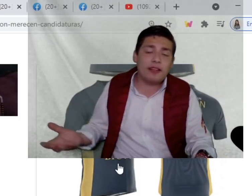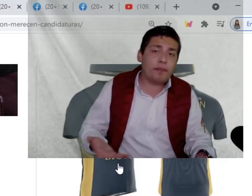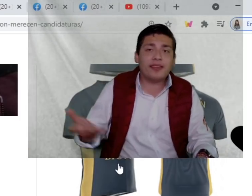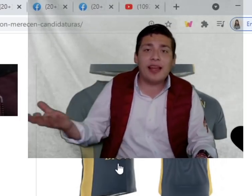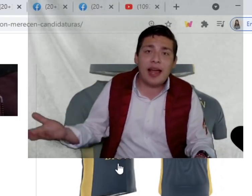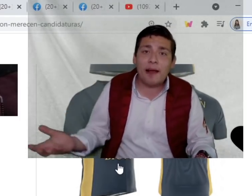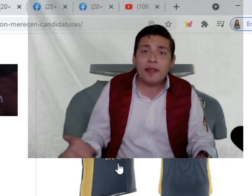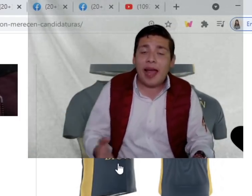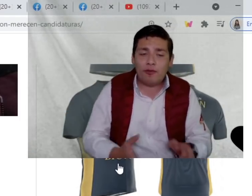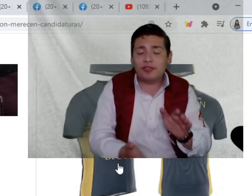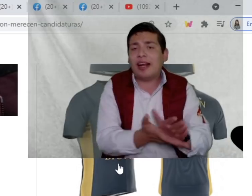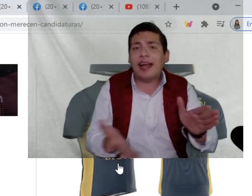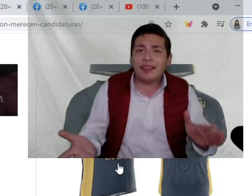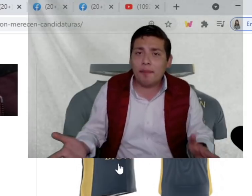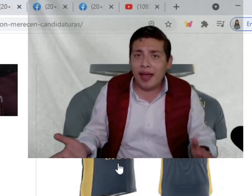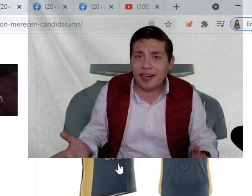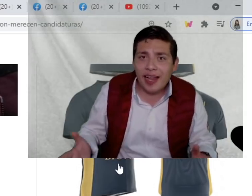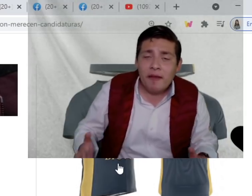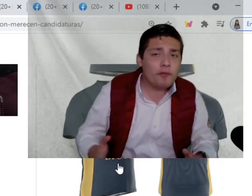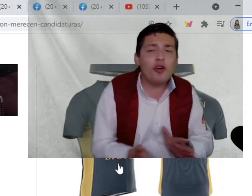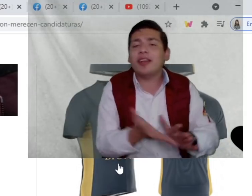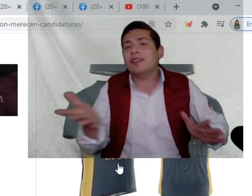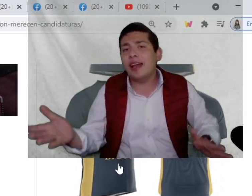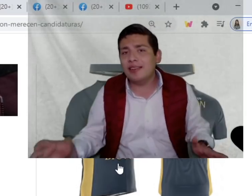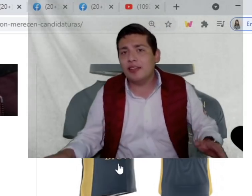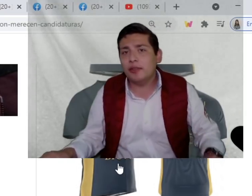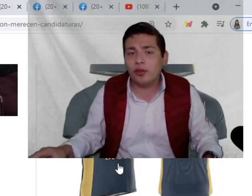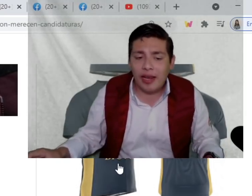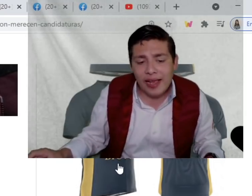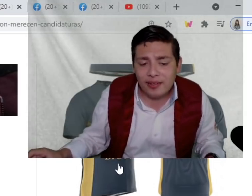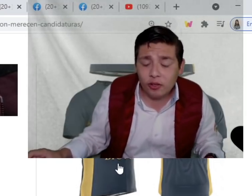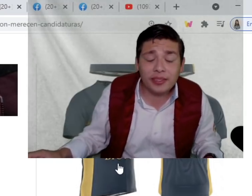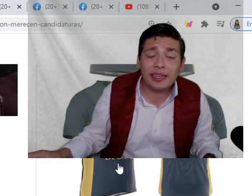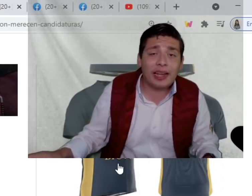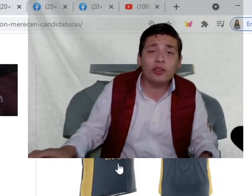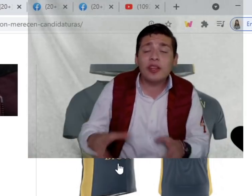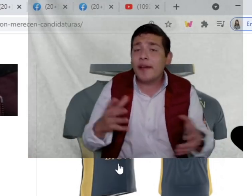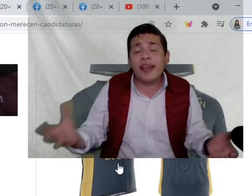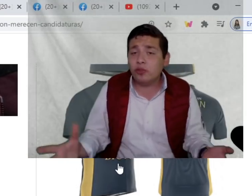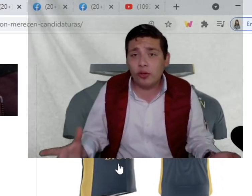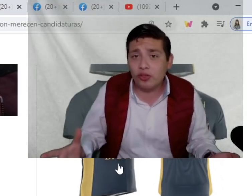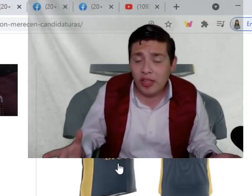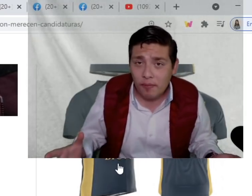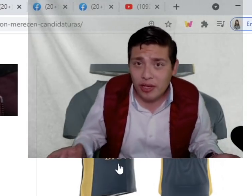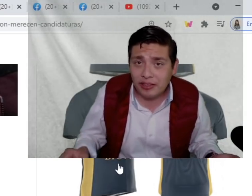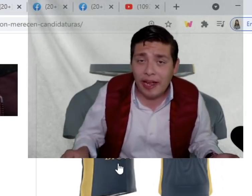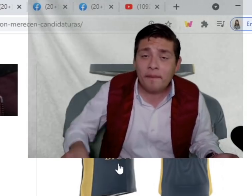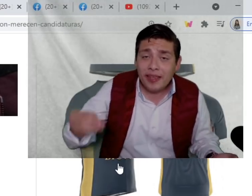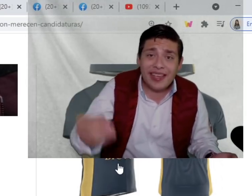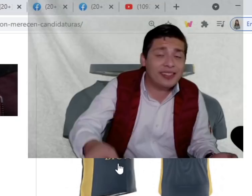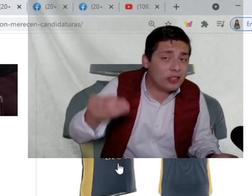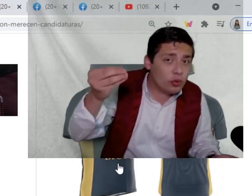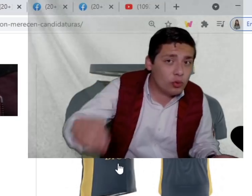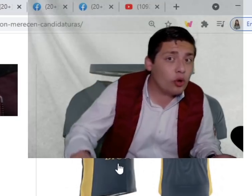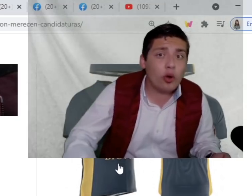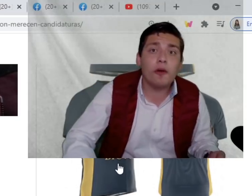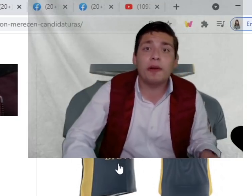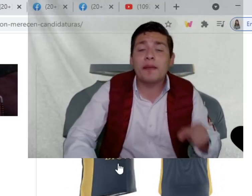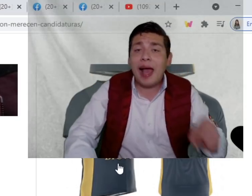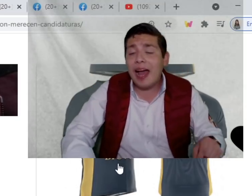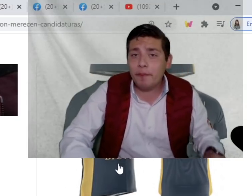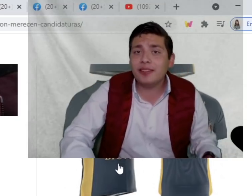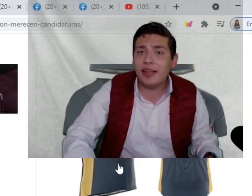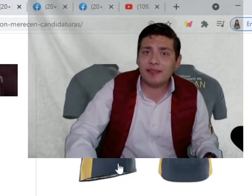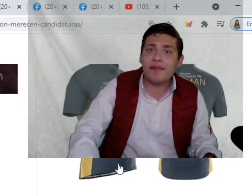Córdoba respeta a nuestra Carta Magna, no que está al servicio de las y los mexicanos, esto no se demuestra. Y este es un duro